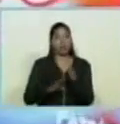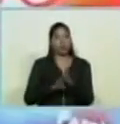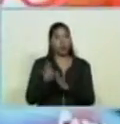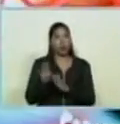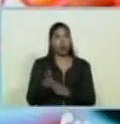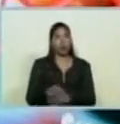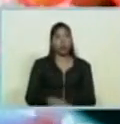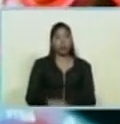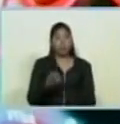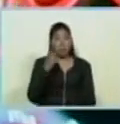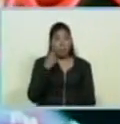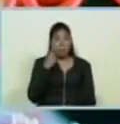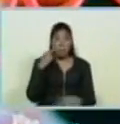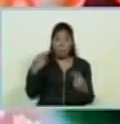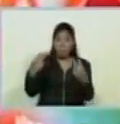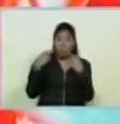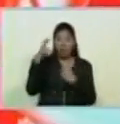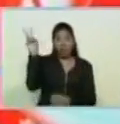¡Toma nota, Venezuela!